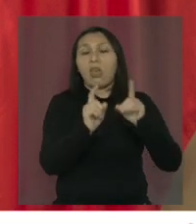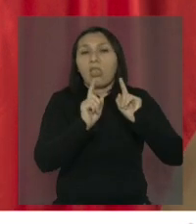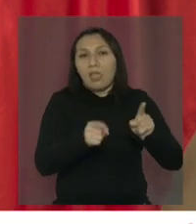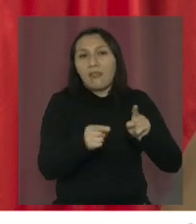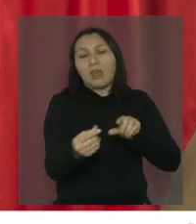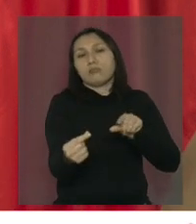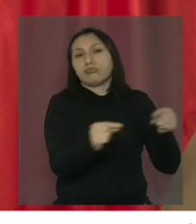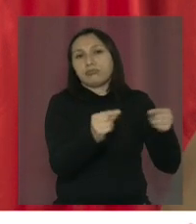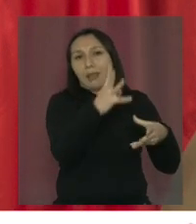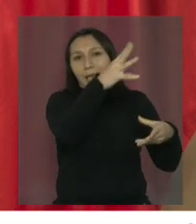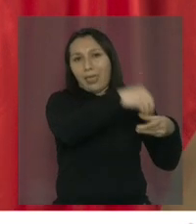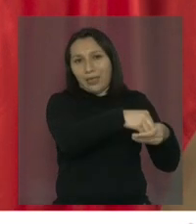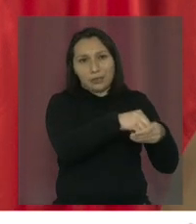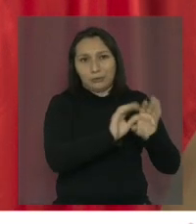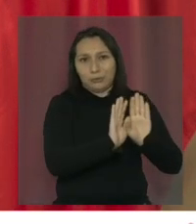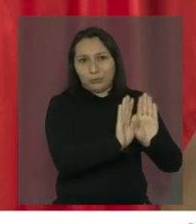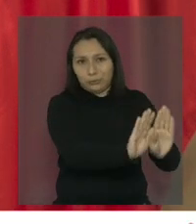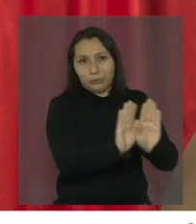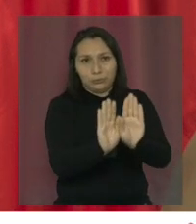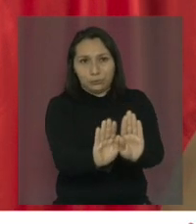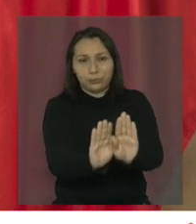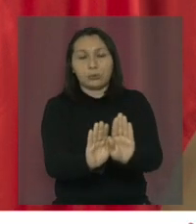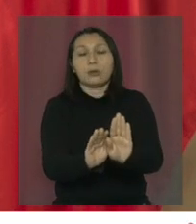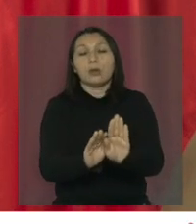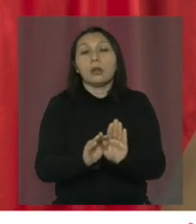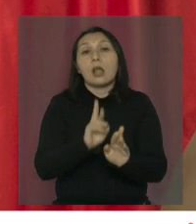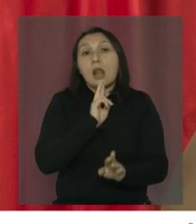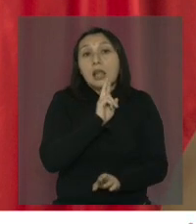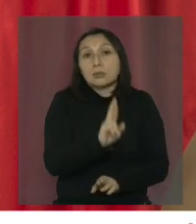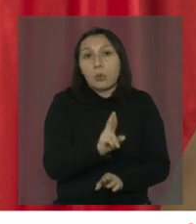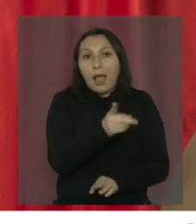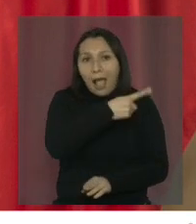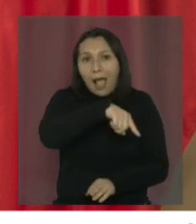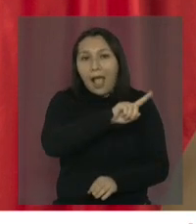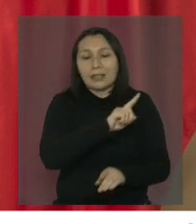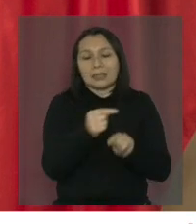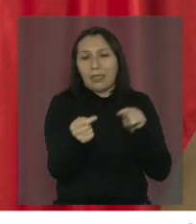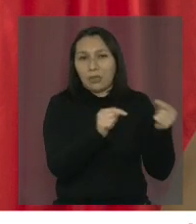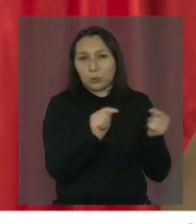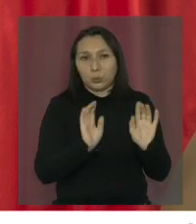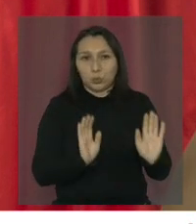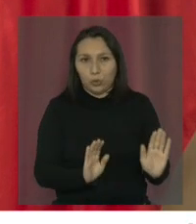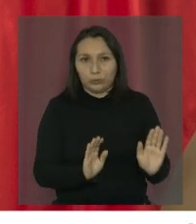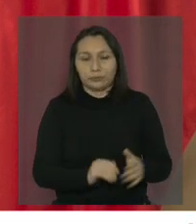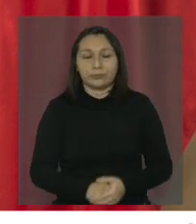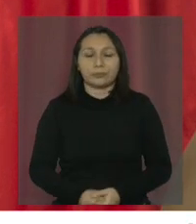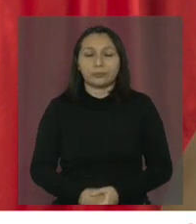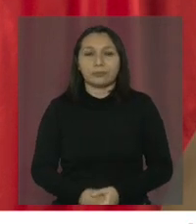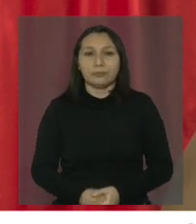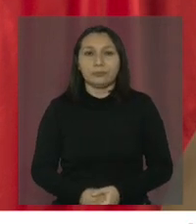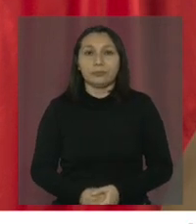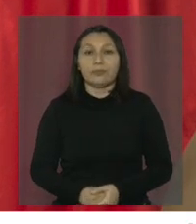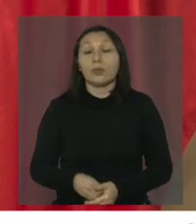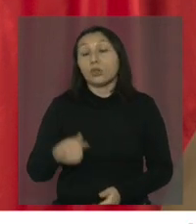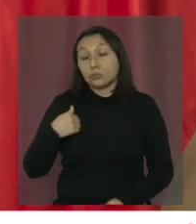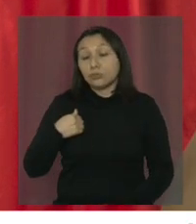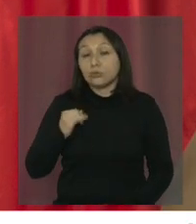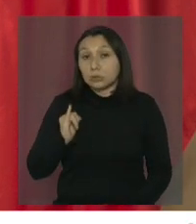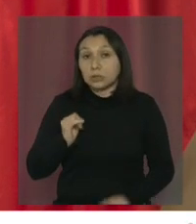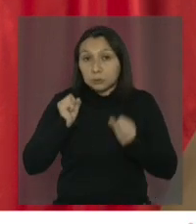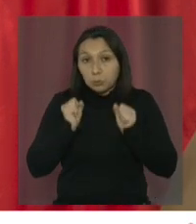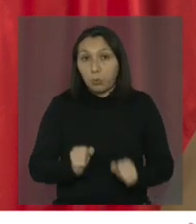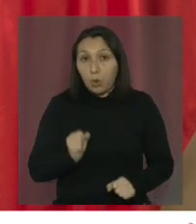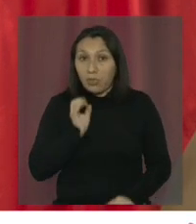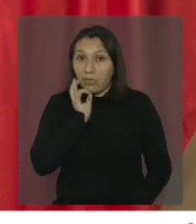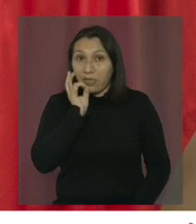discutir al interior de las colectividades partidarias y resolverse en esa disco en el marco de esa discusión lo que si yo puedo decir